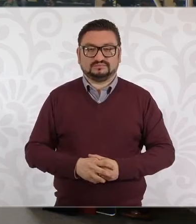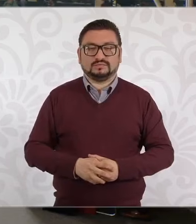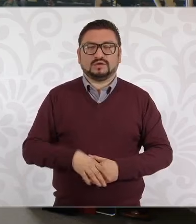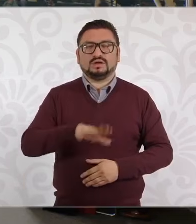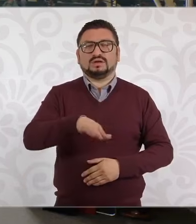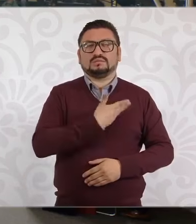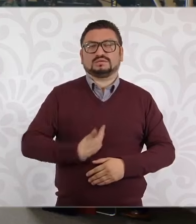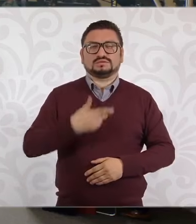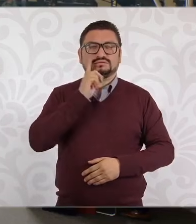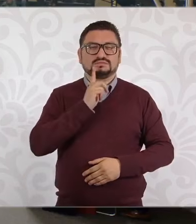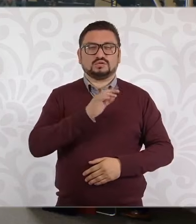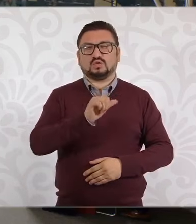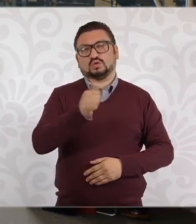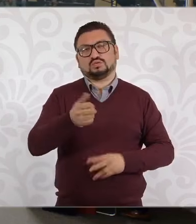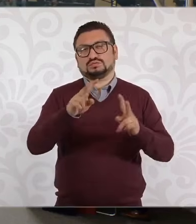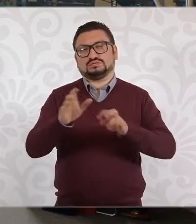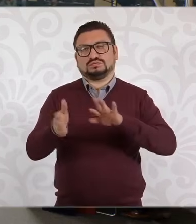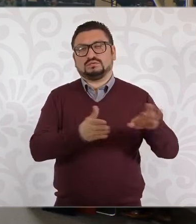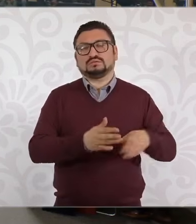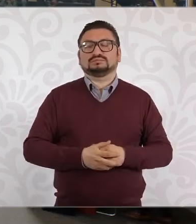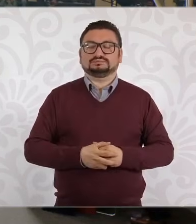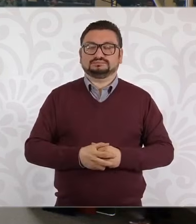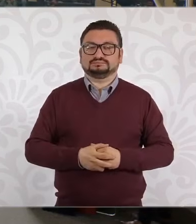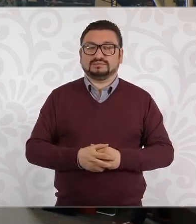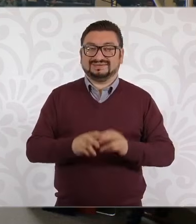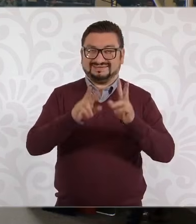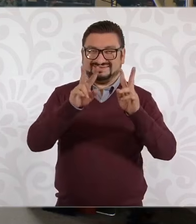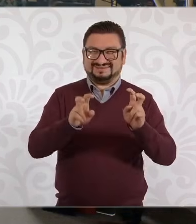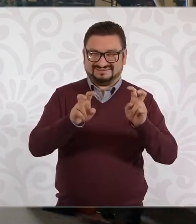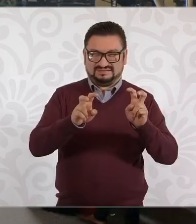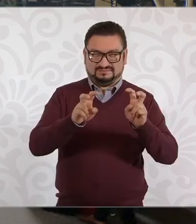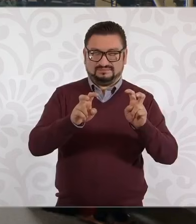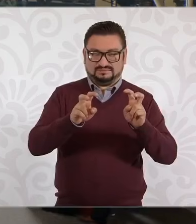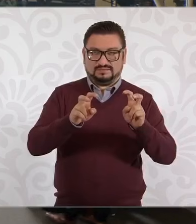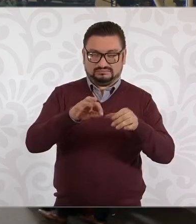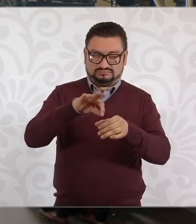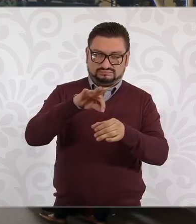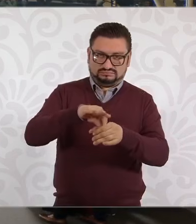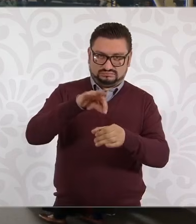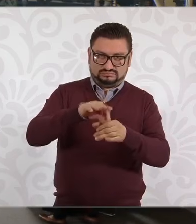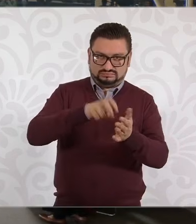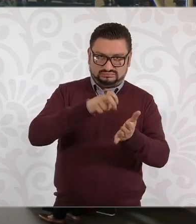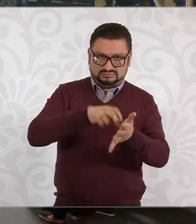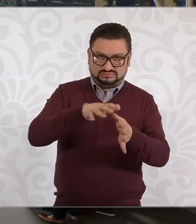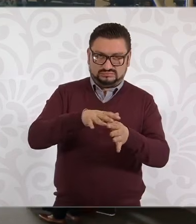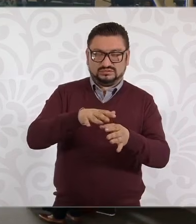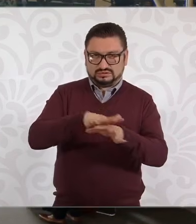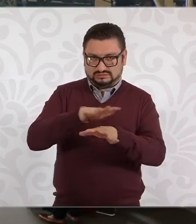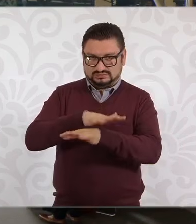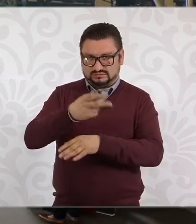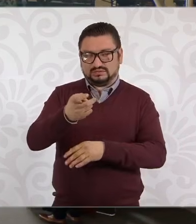Presidenta, en otro tema más, en el tema de la reforma electoral, ¿cuál es